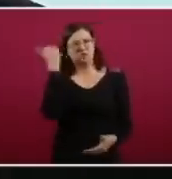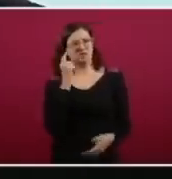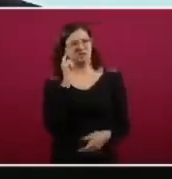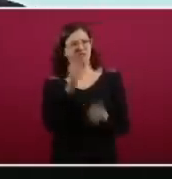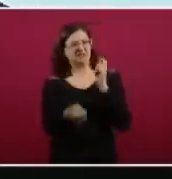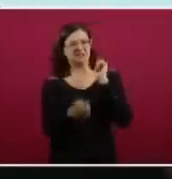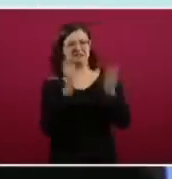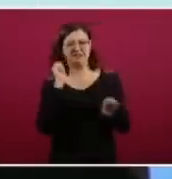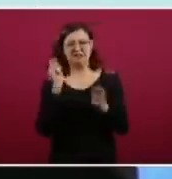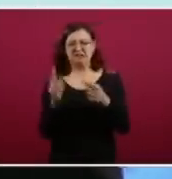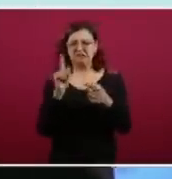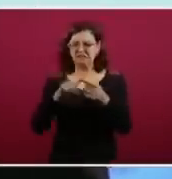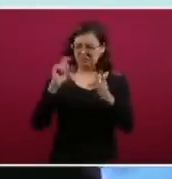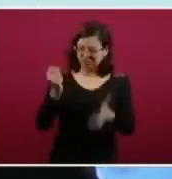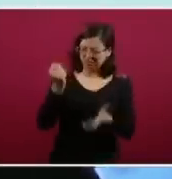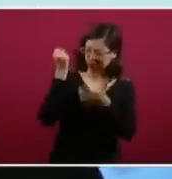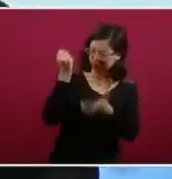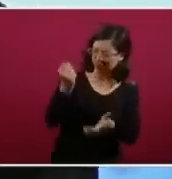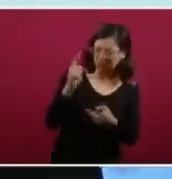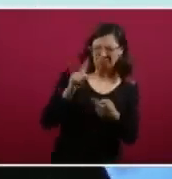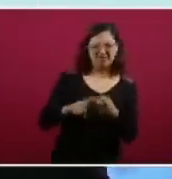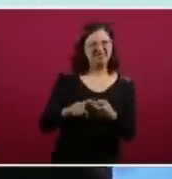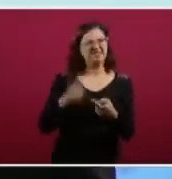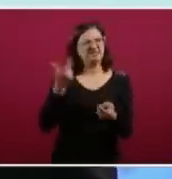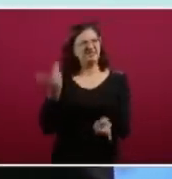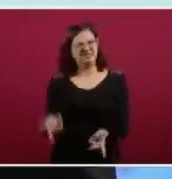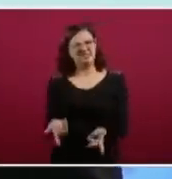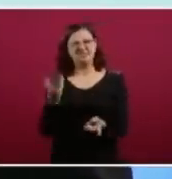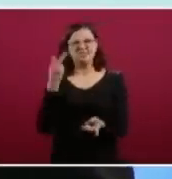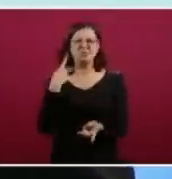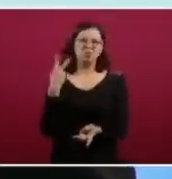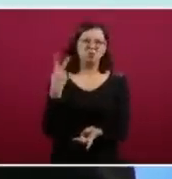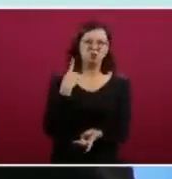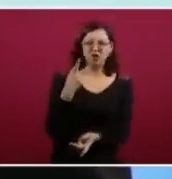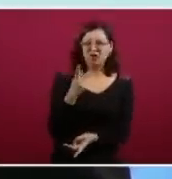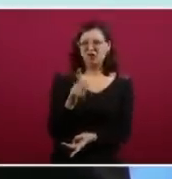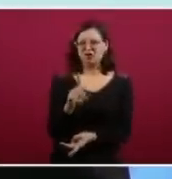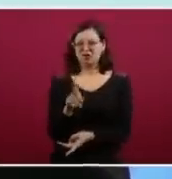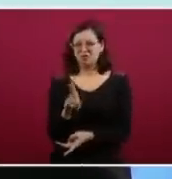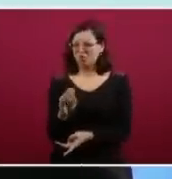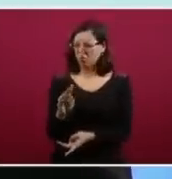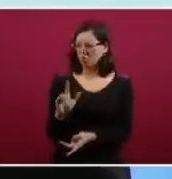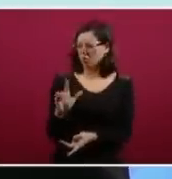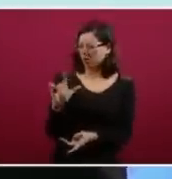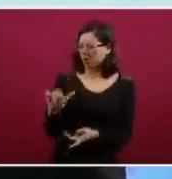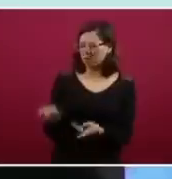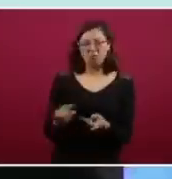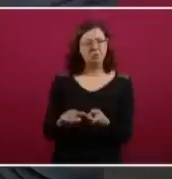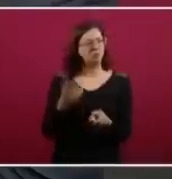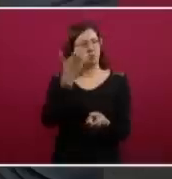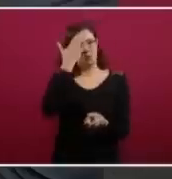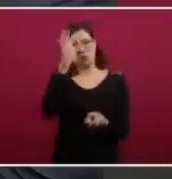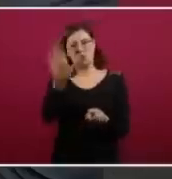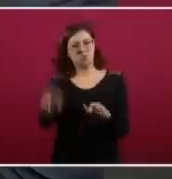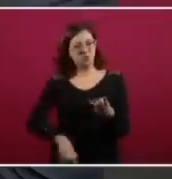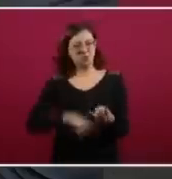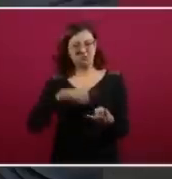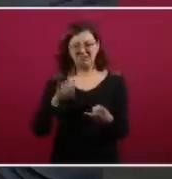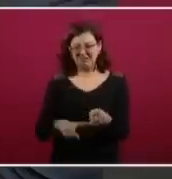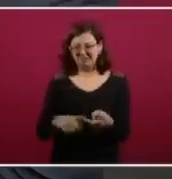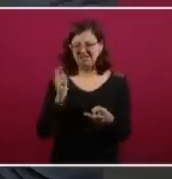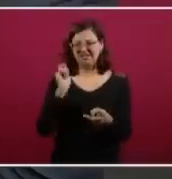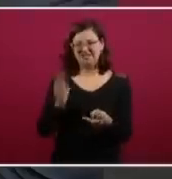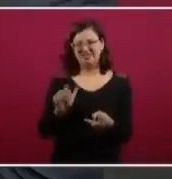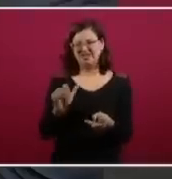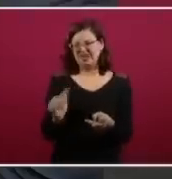que llaman presupuestos, no entiendo lo que son las políticas públicas, desconozco qué son los agentes de